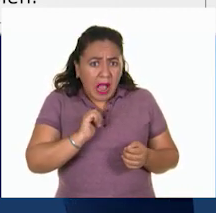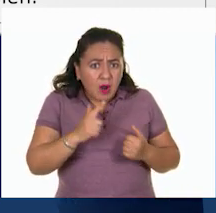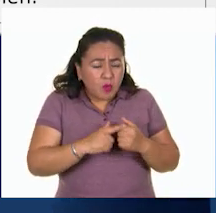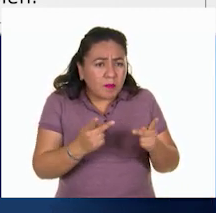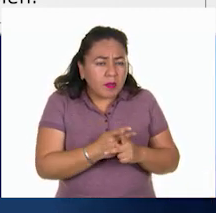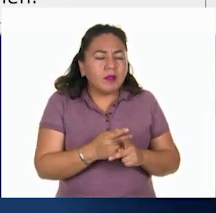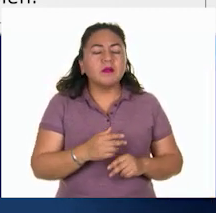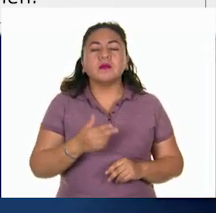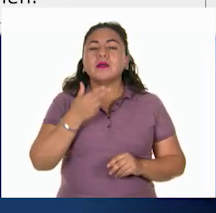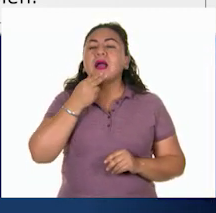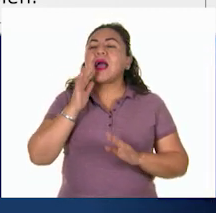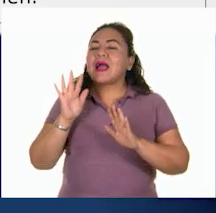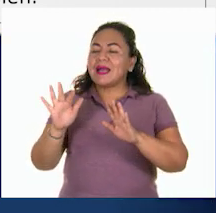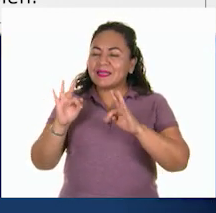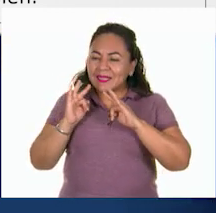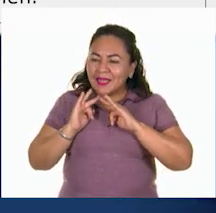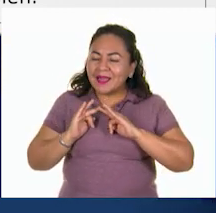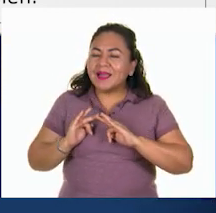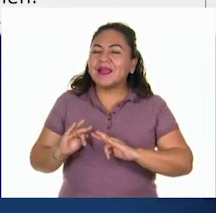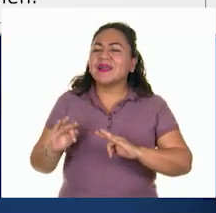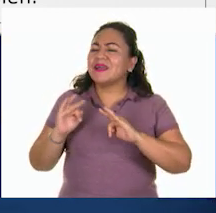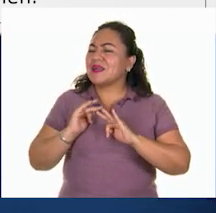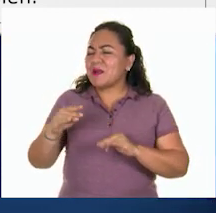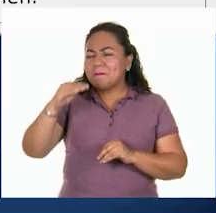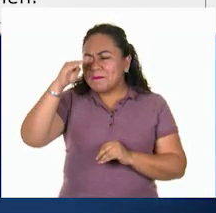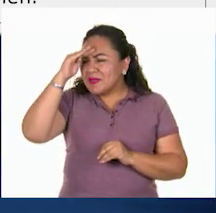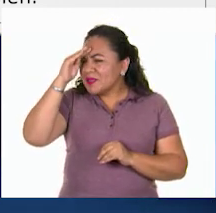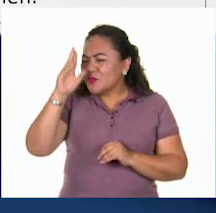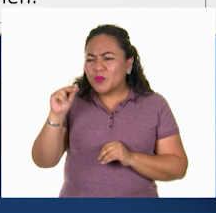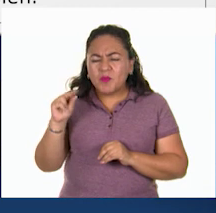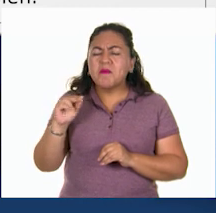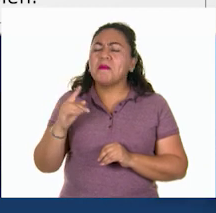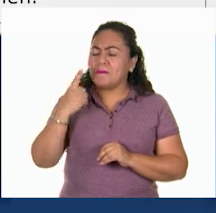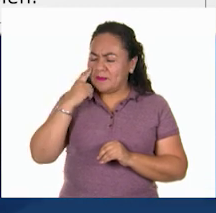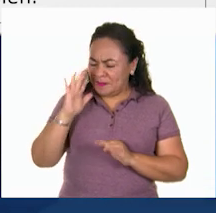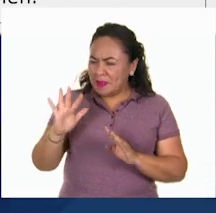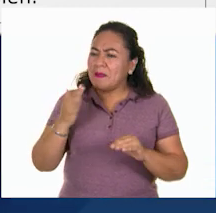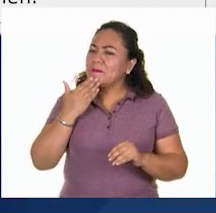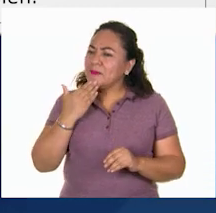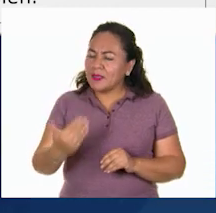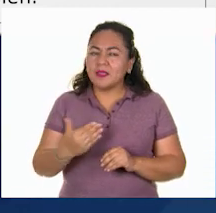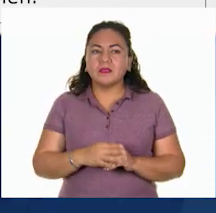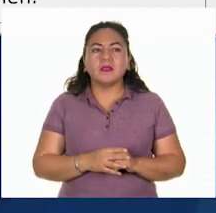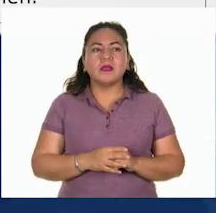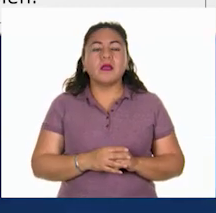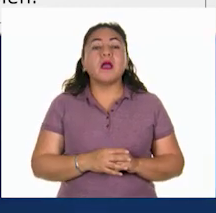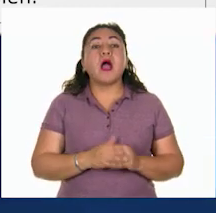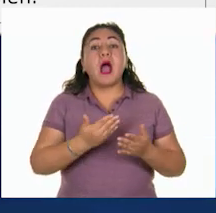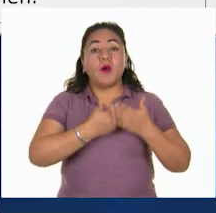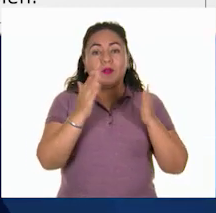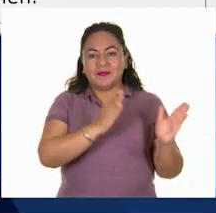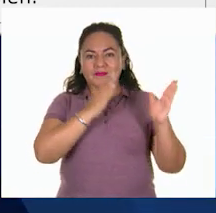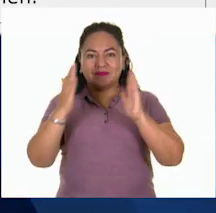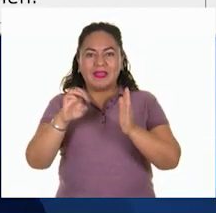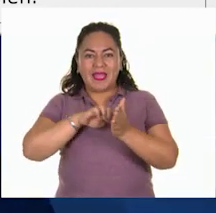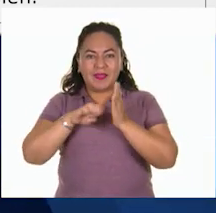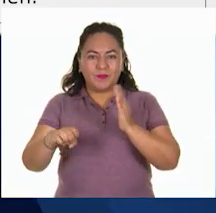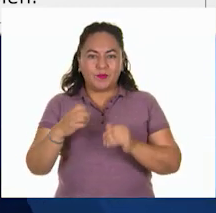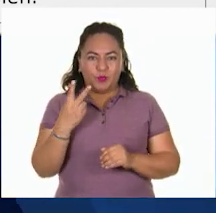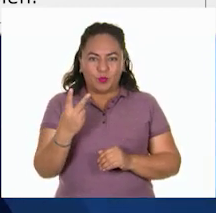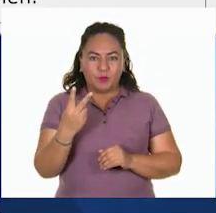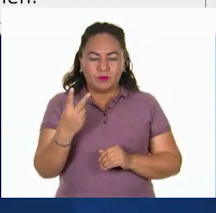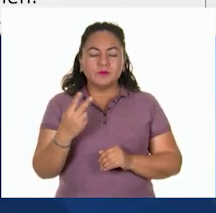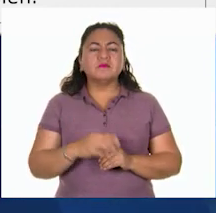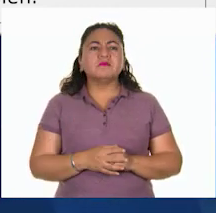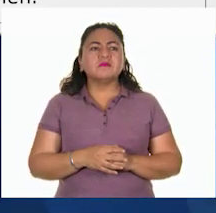Hilario, intentando tranquilizarla. No pienses en eso, ya verás que está bien. Y en el ejemplo 2.